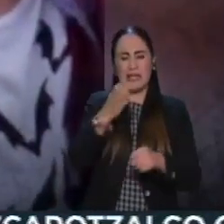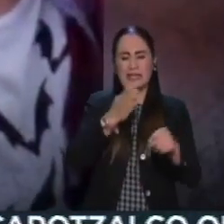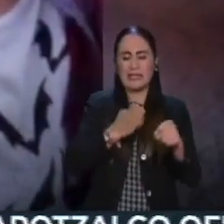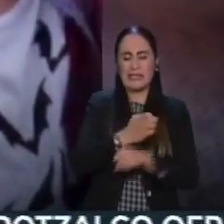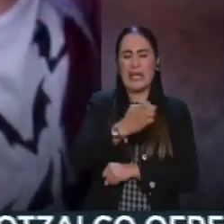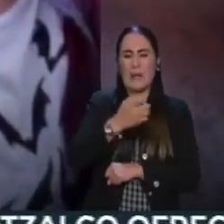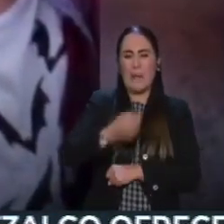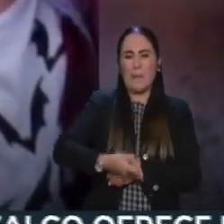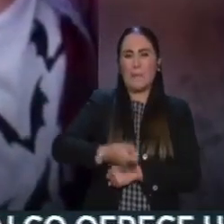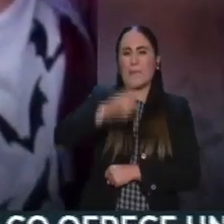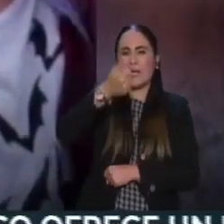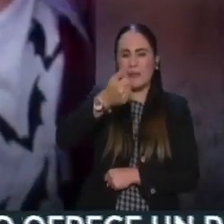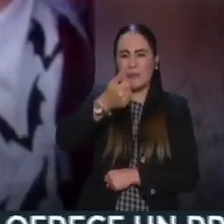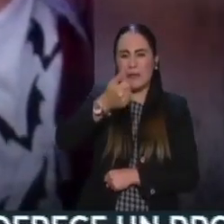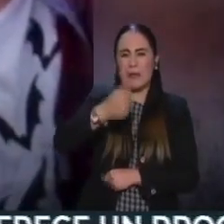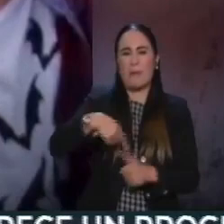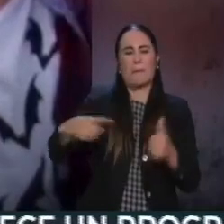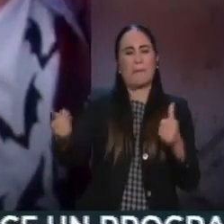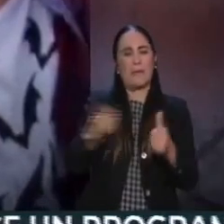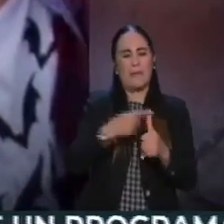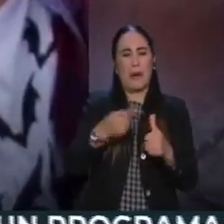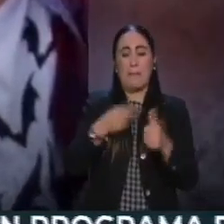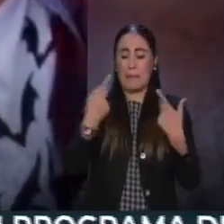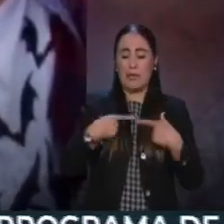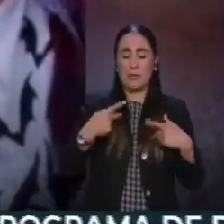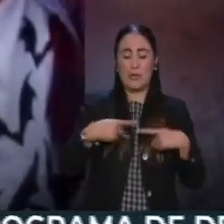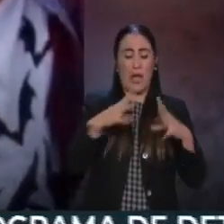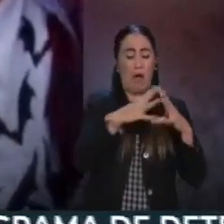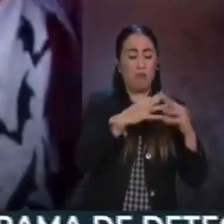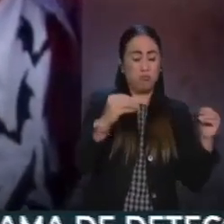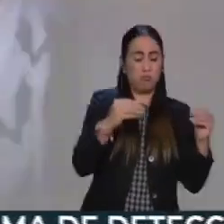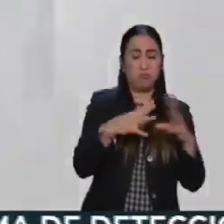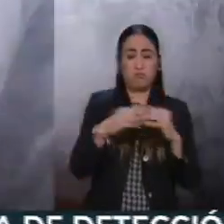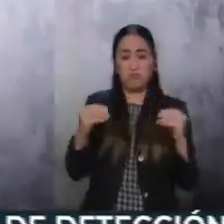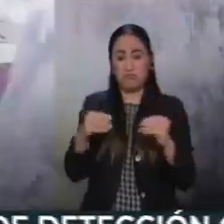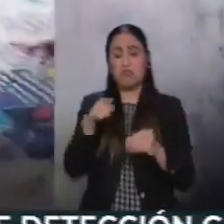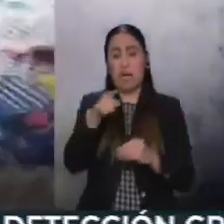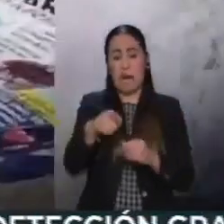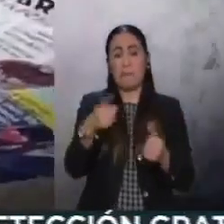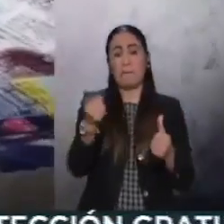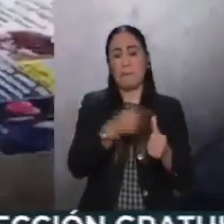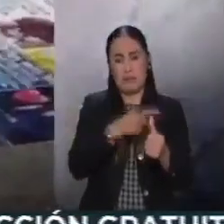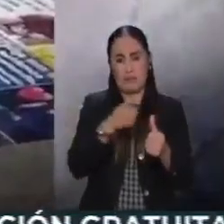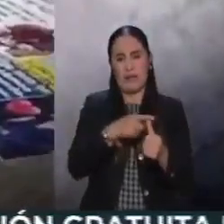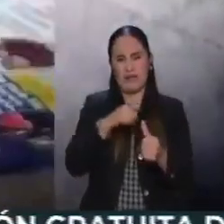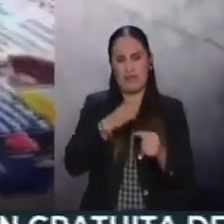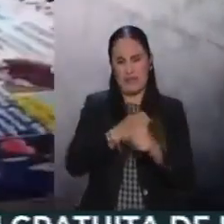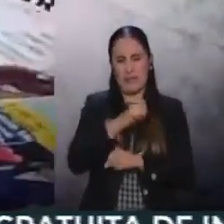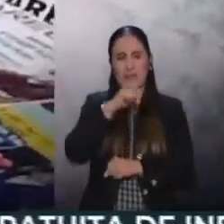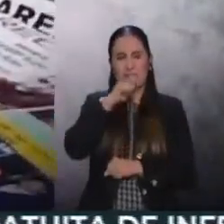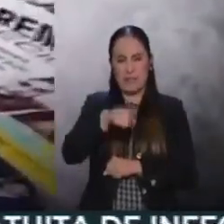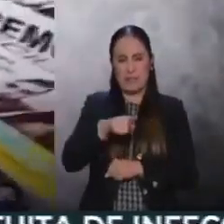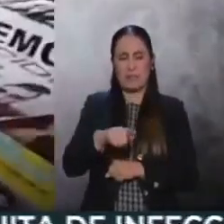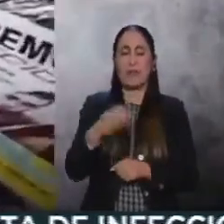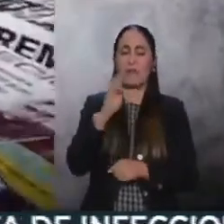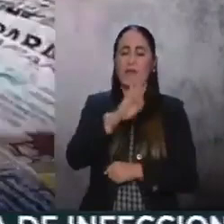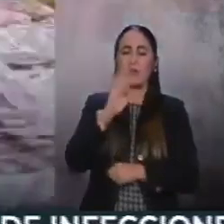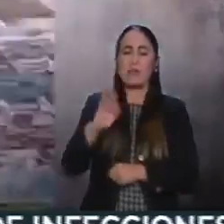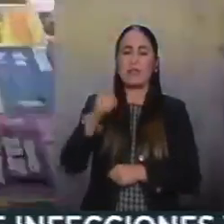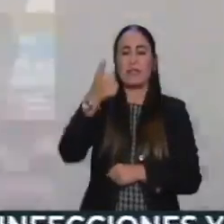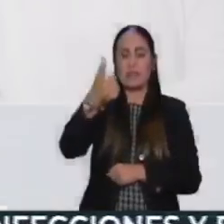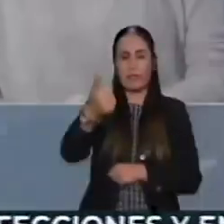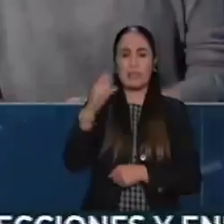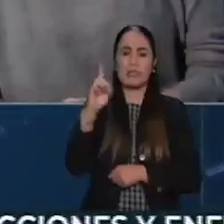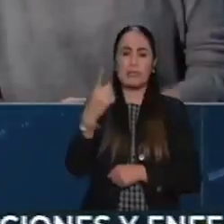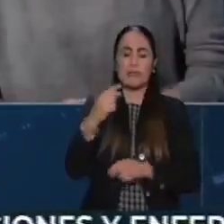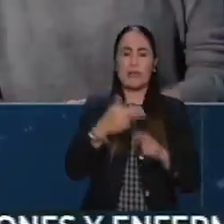el estado donde hay más personas desaparecidas. Y de hecho se está documentado que desde el 6 de diciembre del